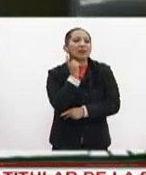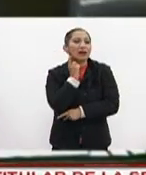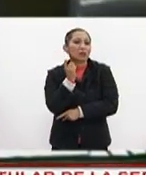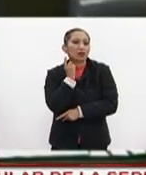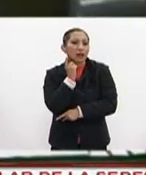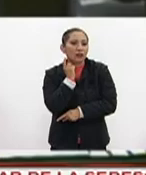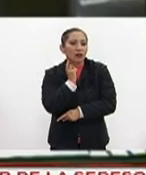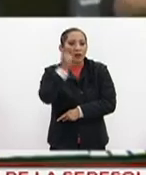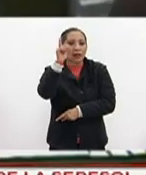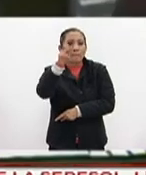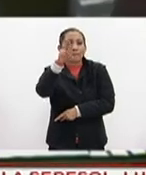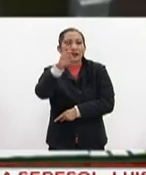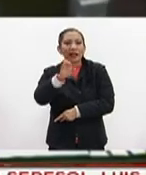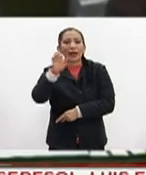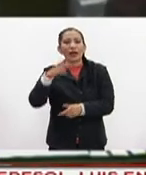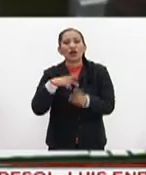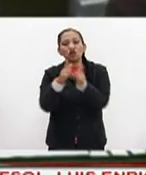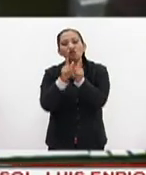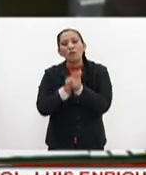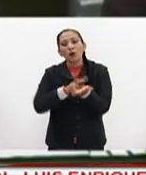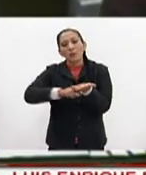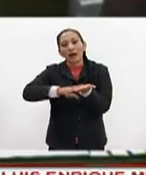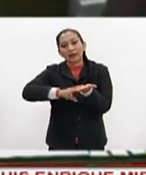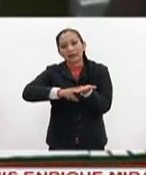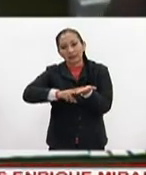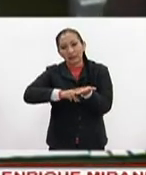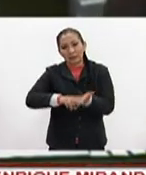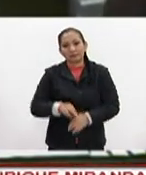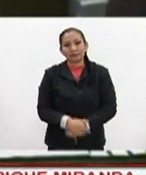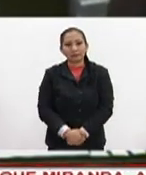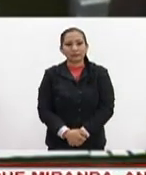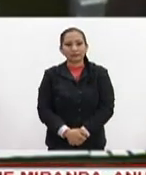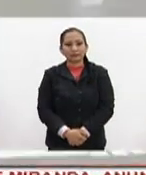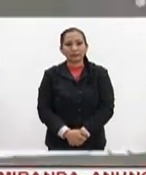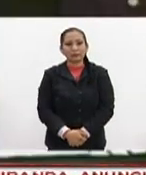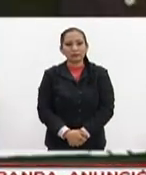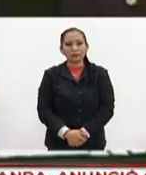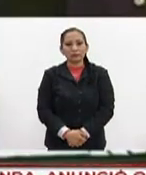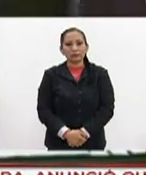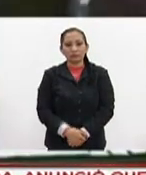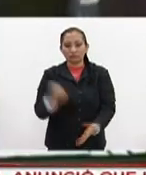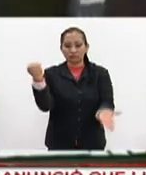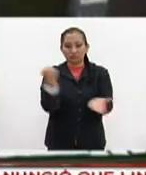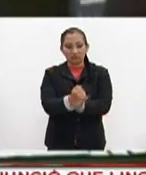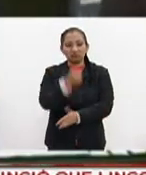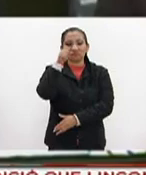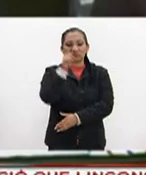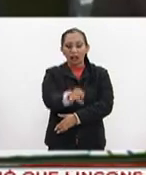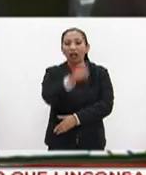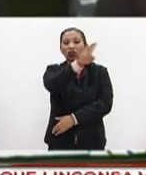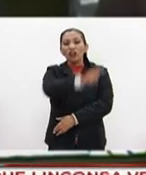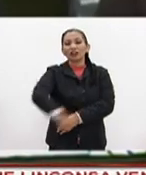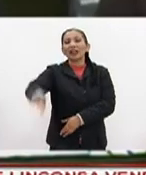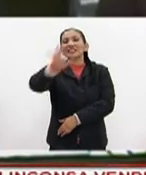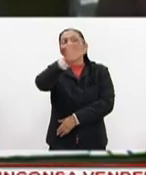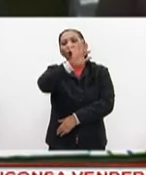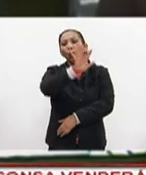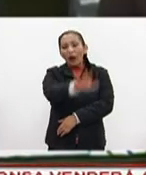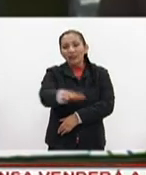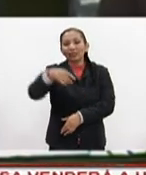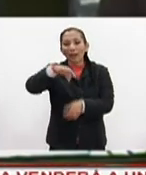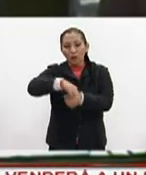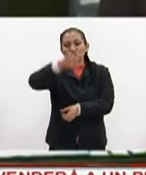diputados del PRI, del Partido Verde Ecologista de México. Aprobado por